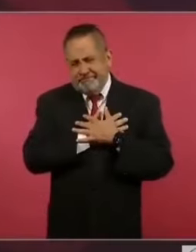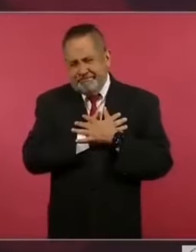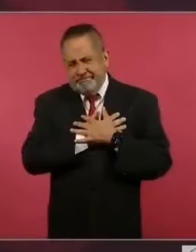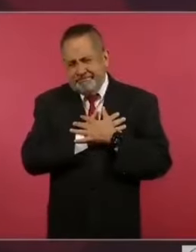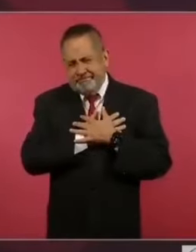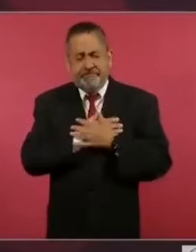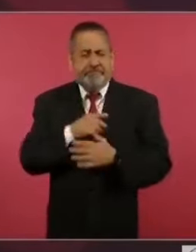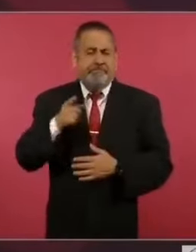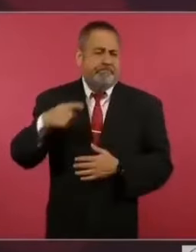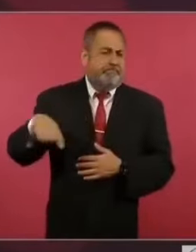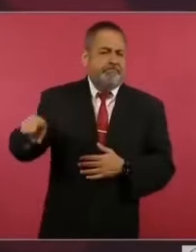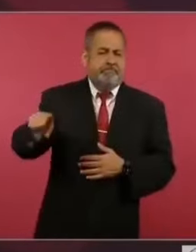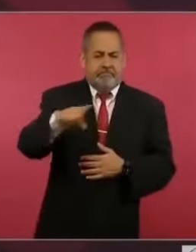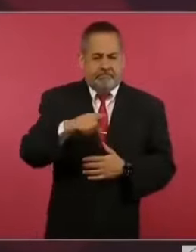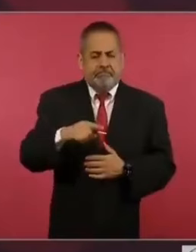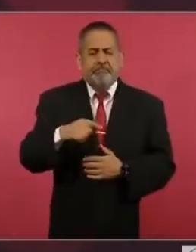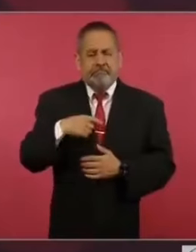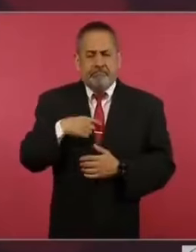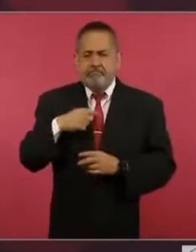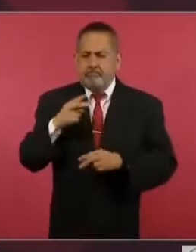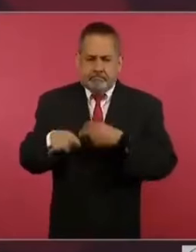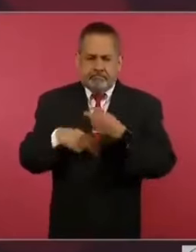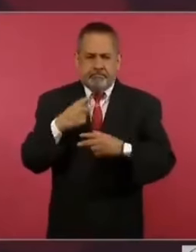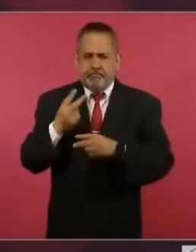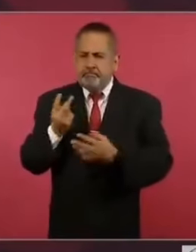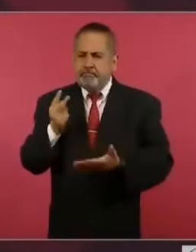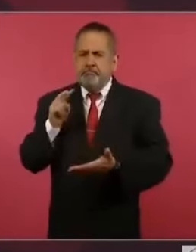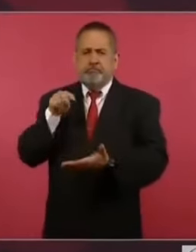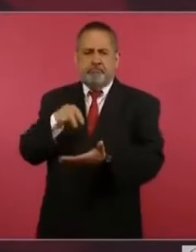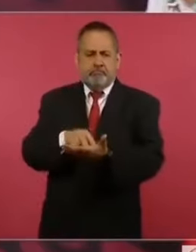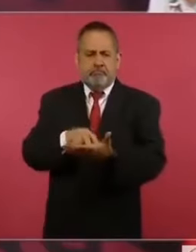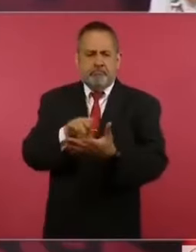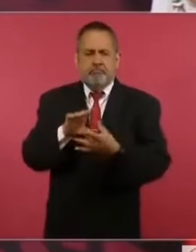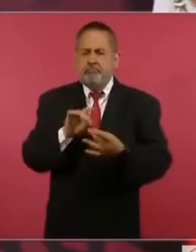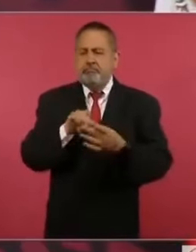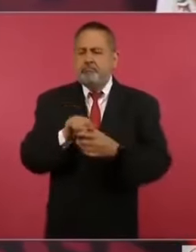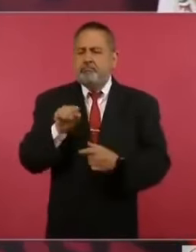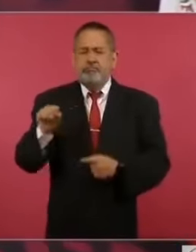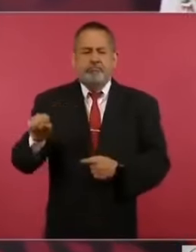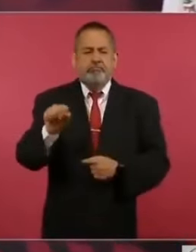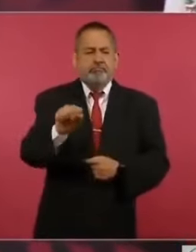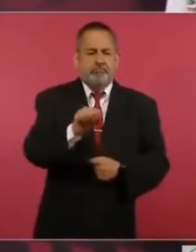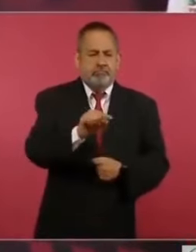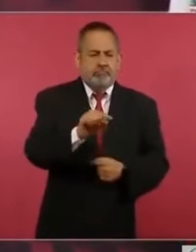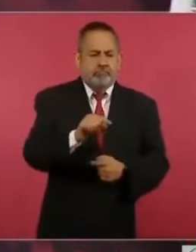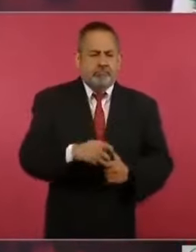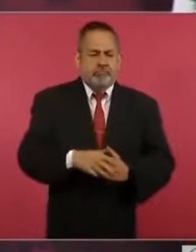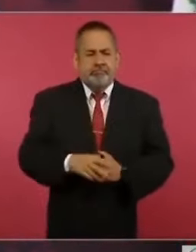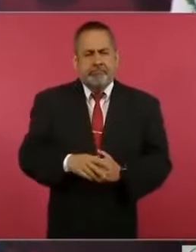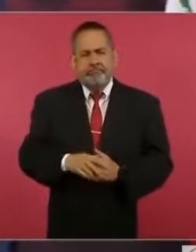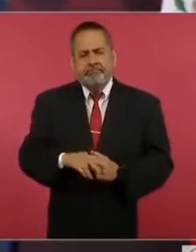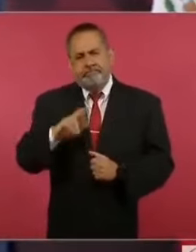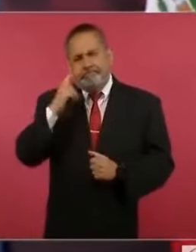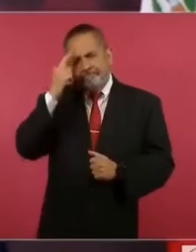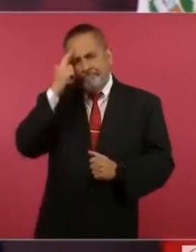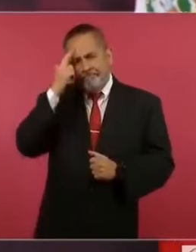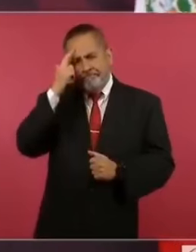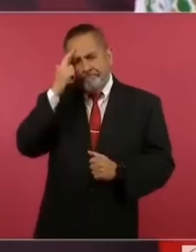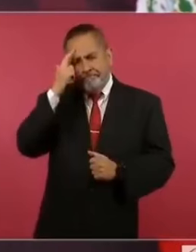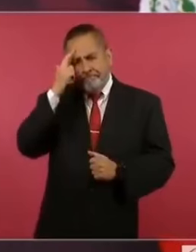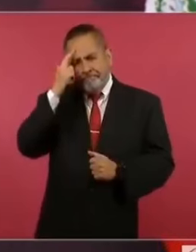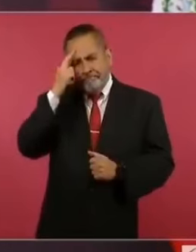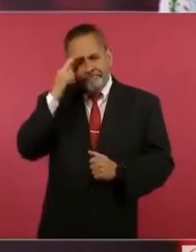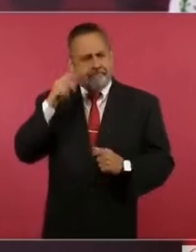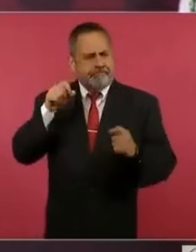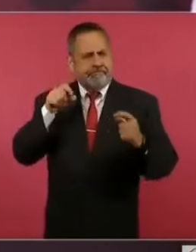amor Nos vamos a estar recordando y